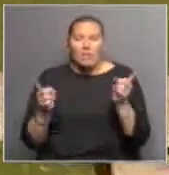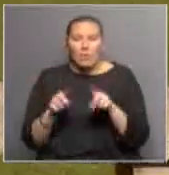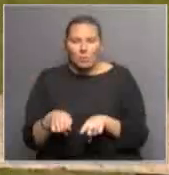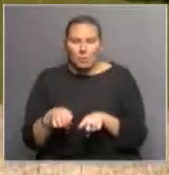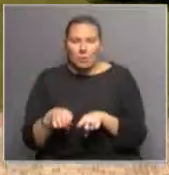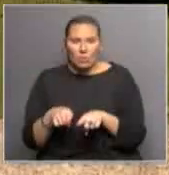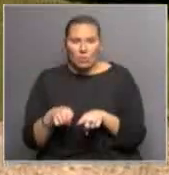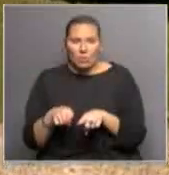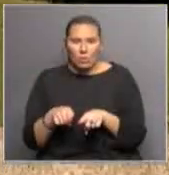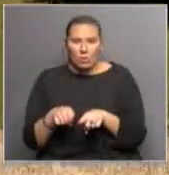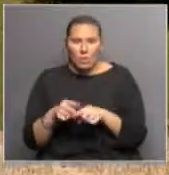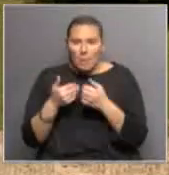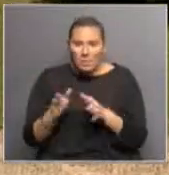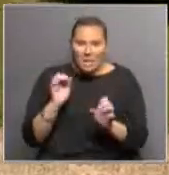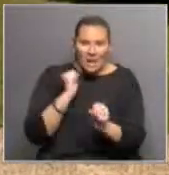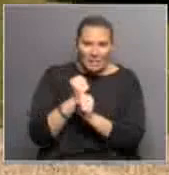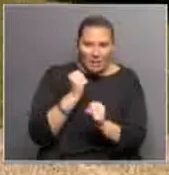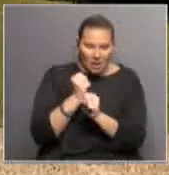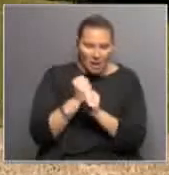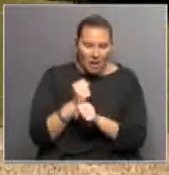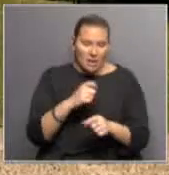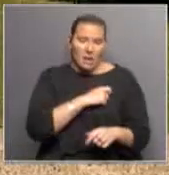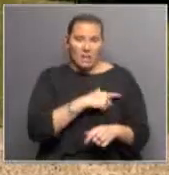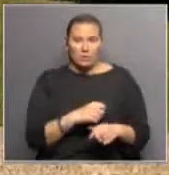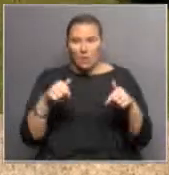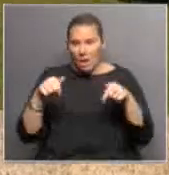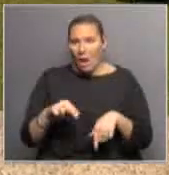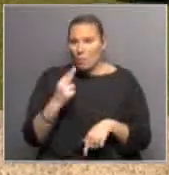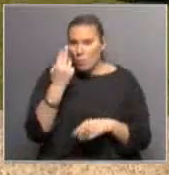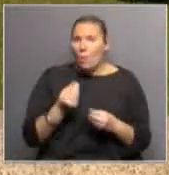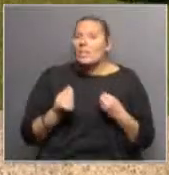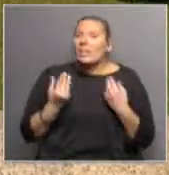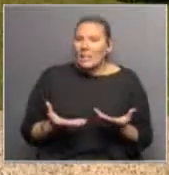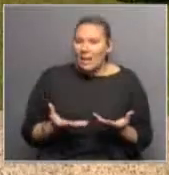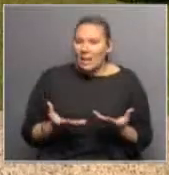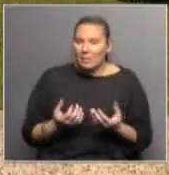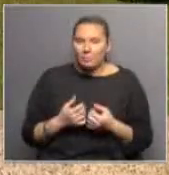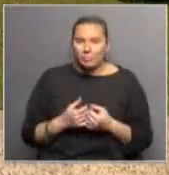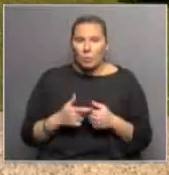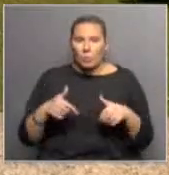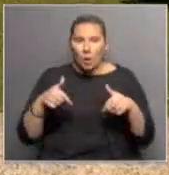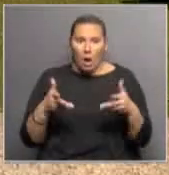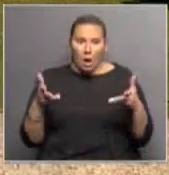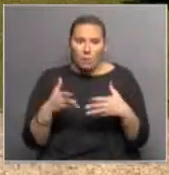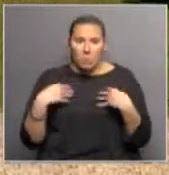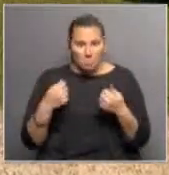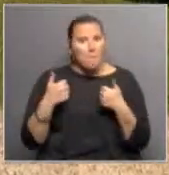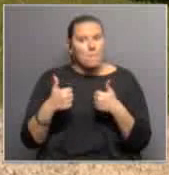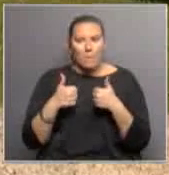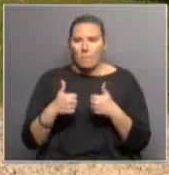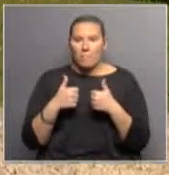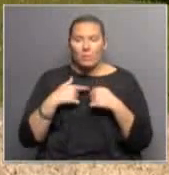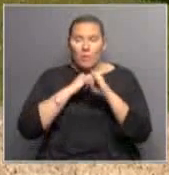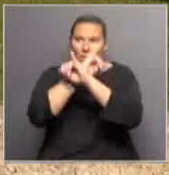empezando a trabajar con Nacional ahora acá en Uruguay? Bueno, hoy en día puedo decir que estoy bien, que